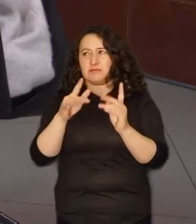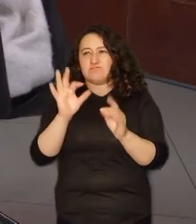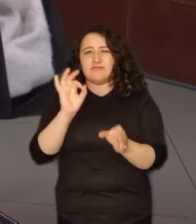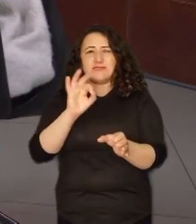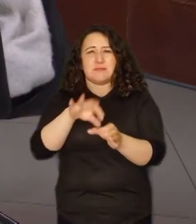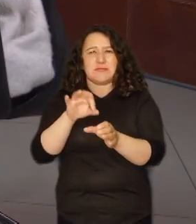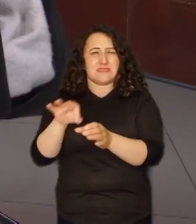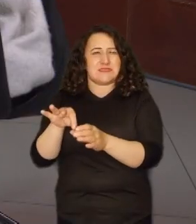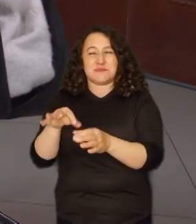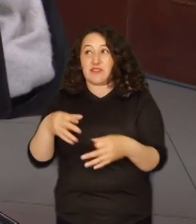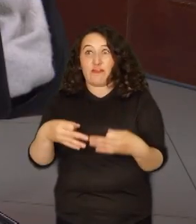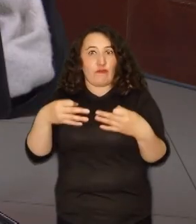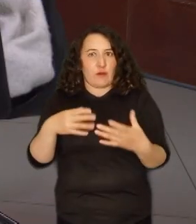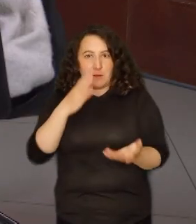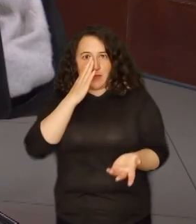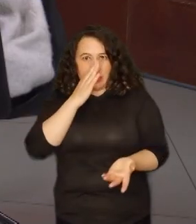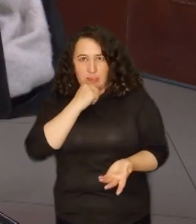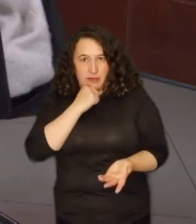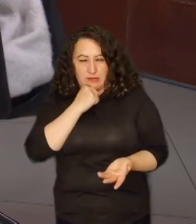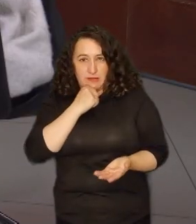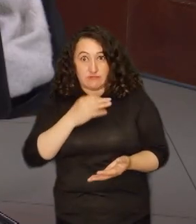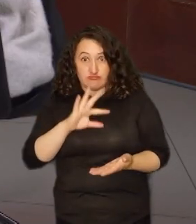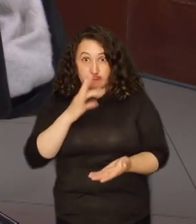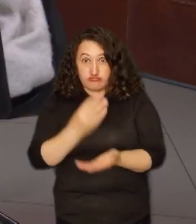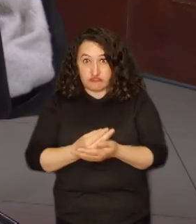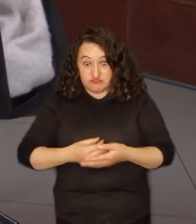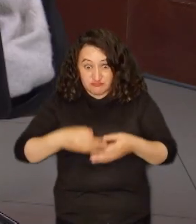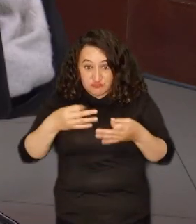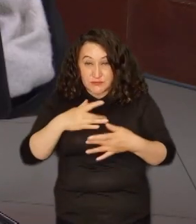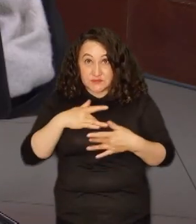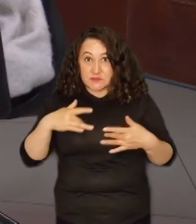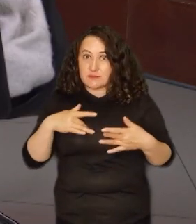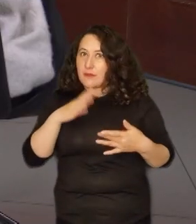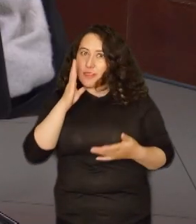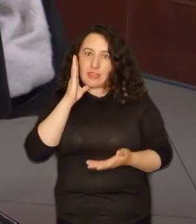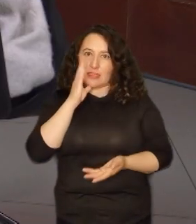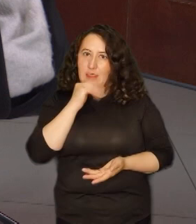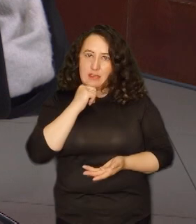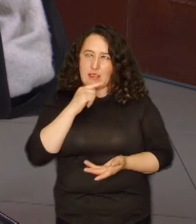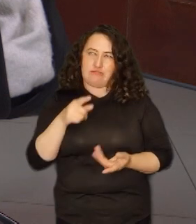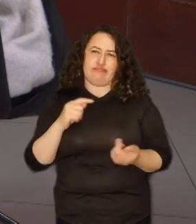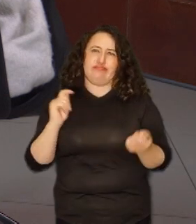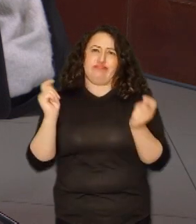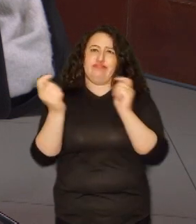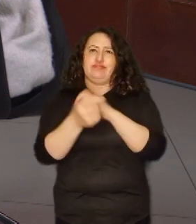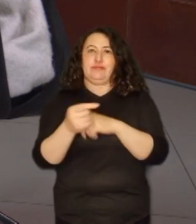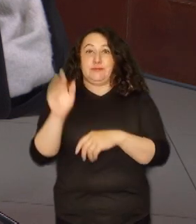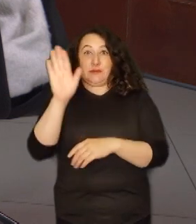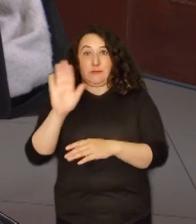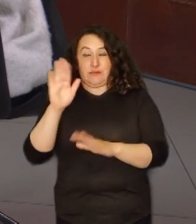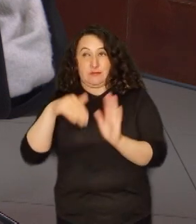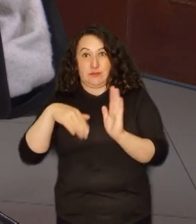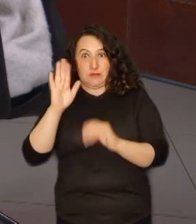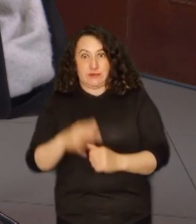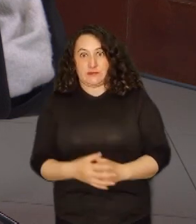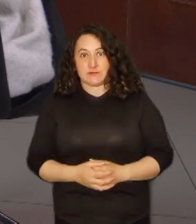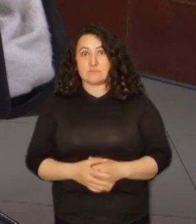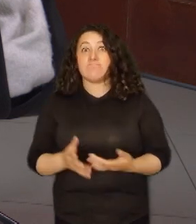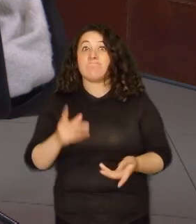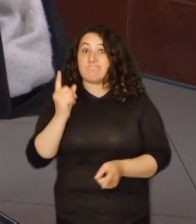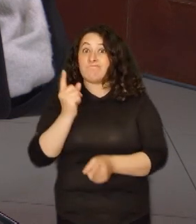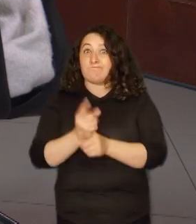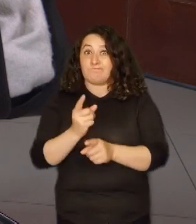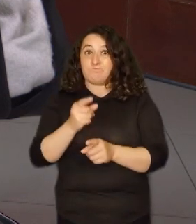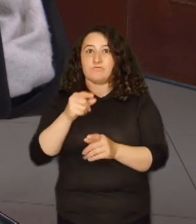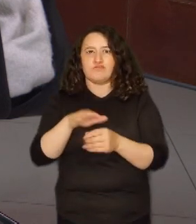muy informal, ¿sí? Sin garantía alguna de sanidad, ¿verdad? Pero eso ha cambiado sustancialmente en el departamento. Así es,